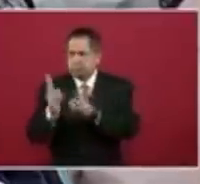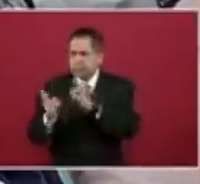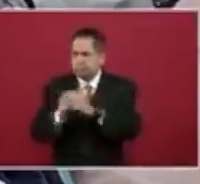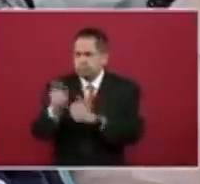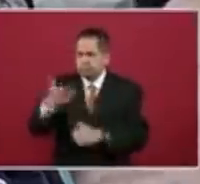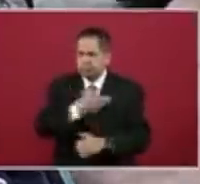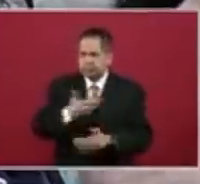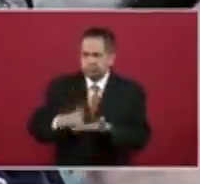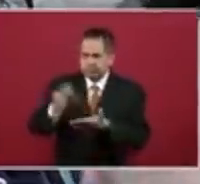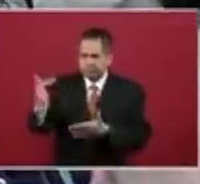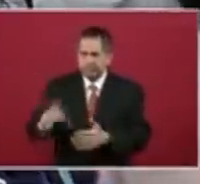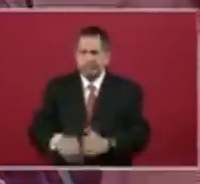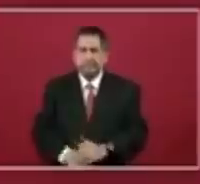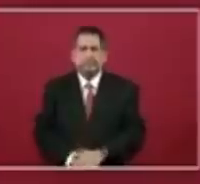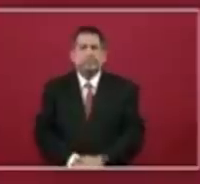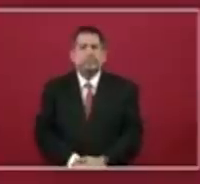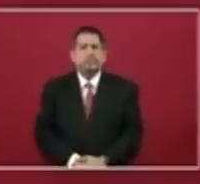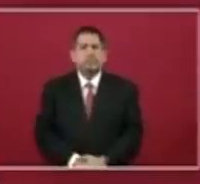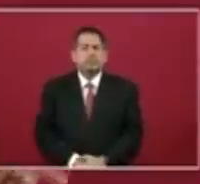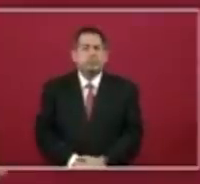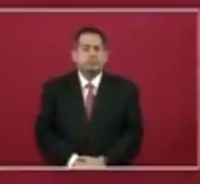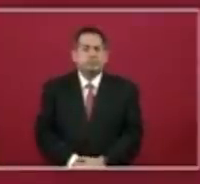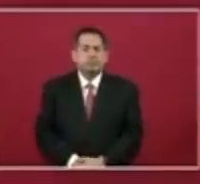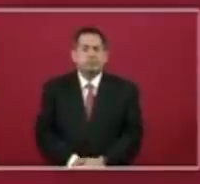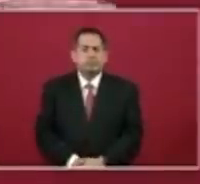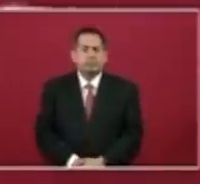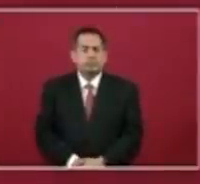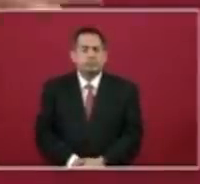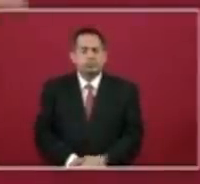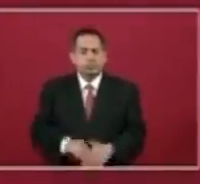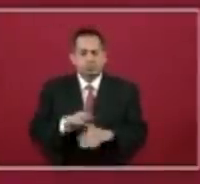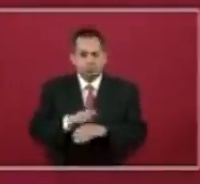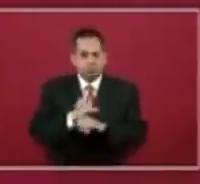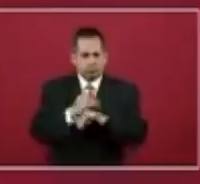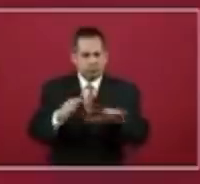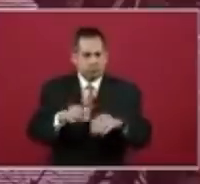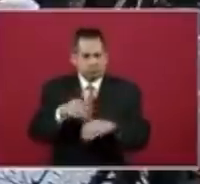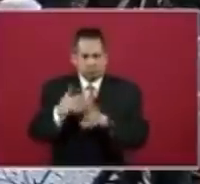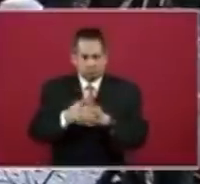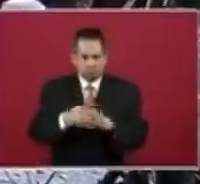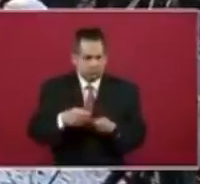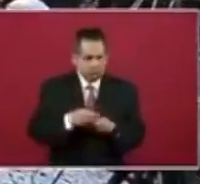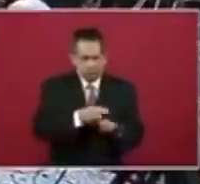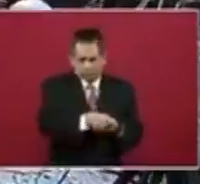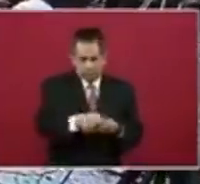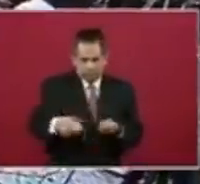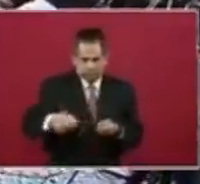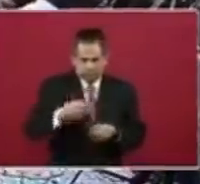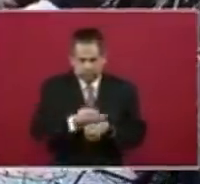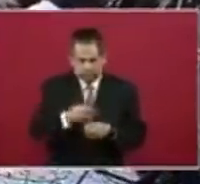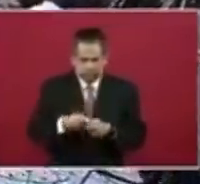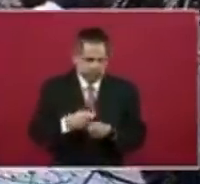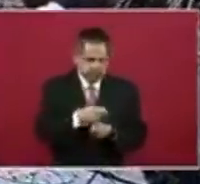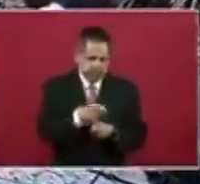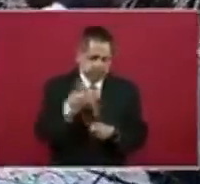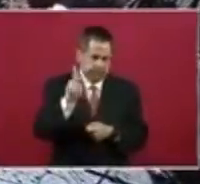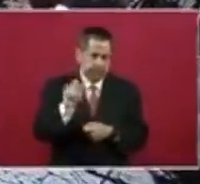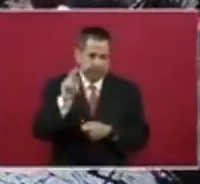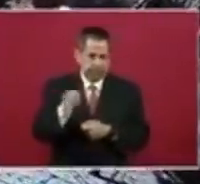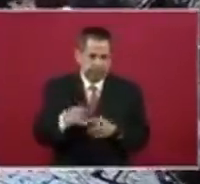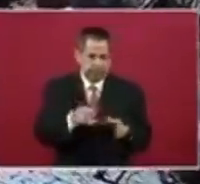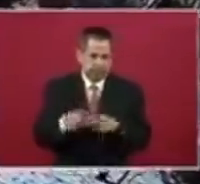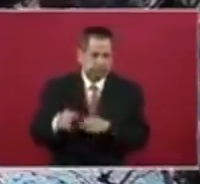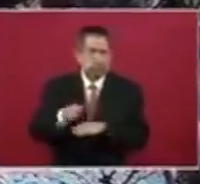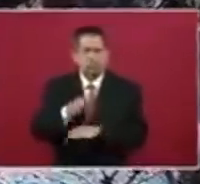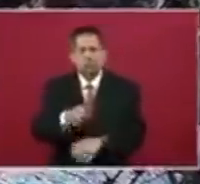presidente. Bueno, en el informe que se les va a entregar sobre el plan